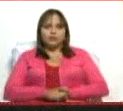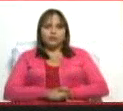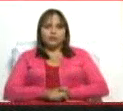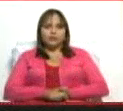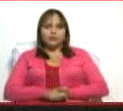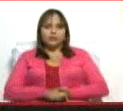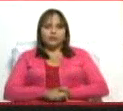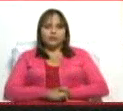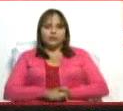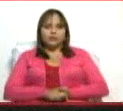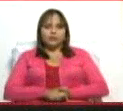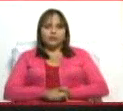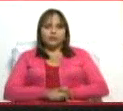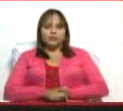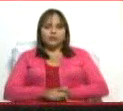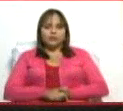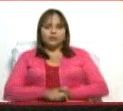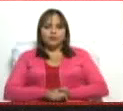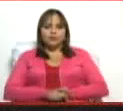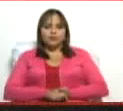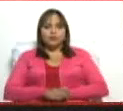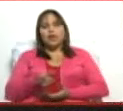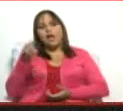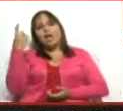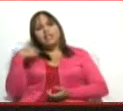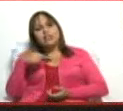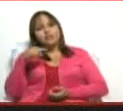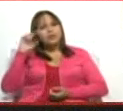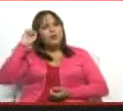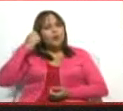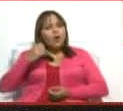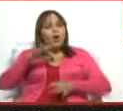Sí, 18, ayer se cumplieron 11 años.